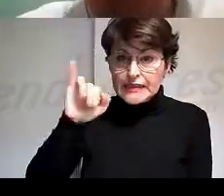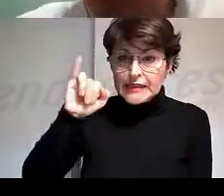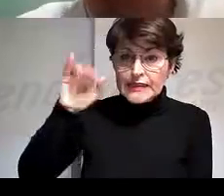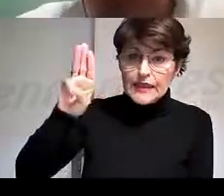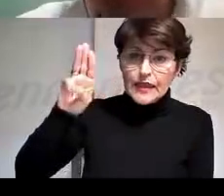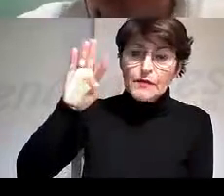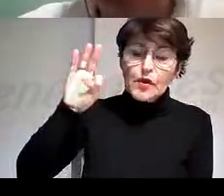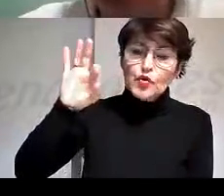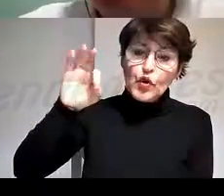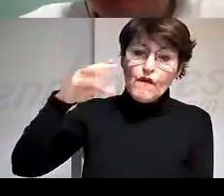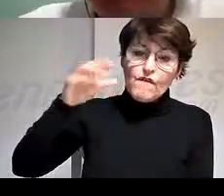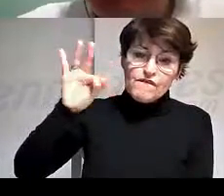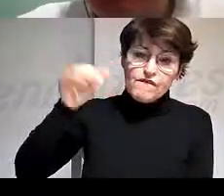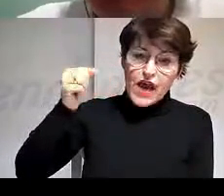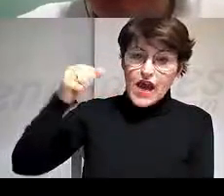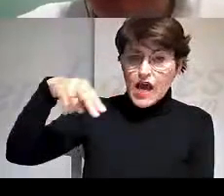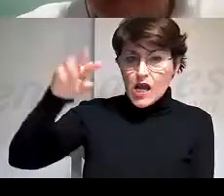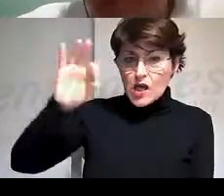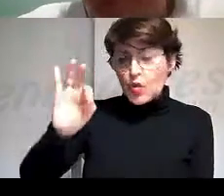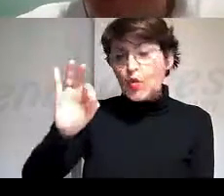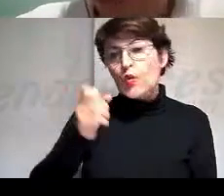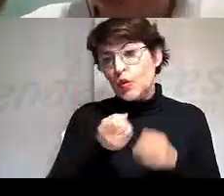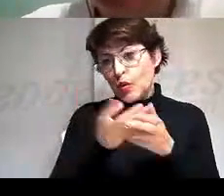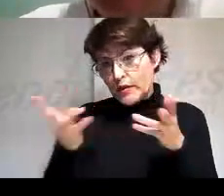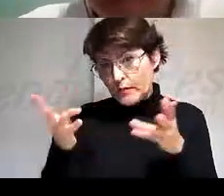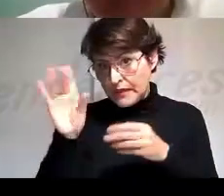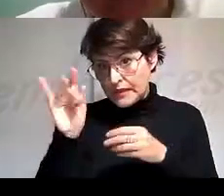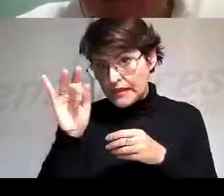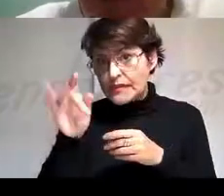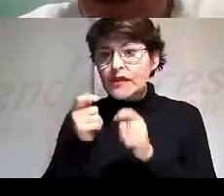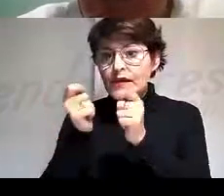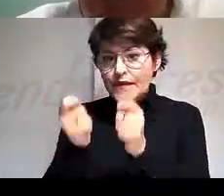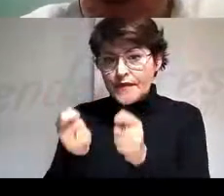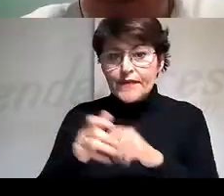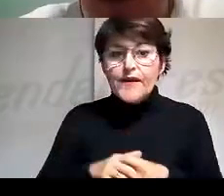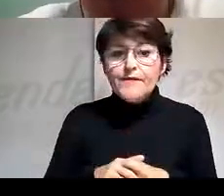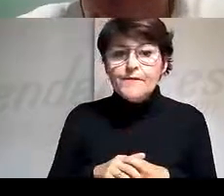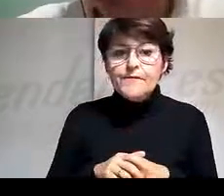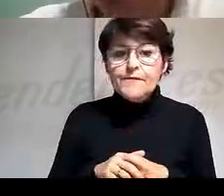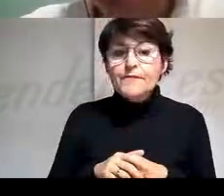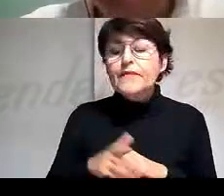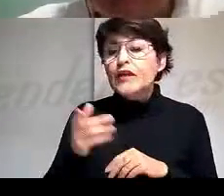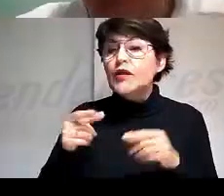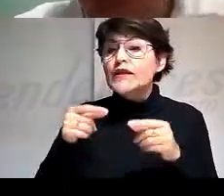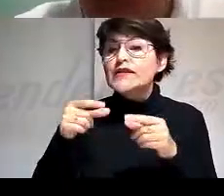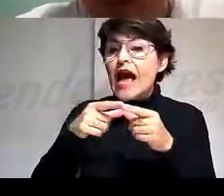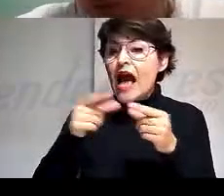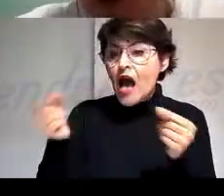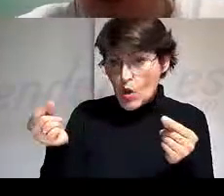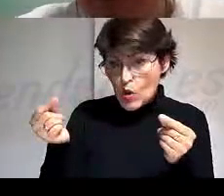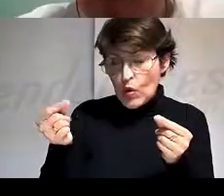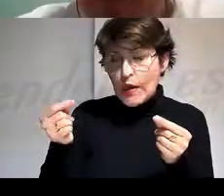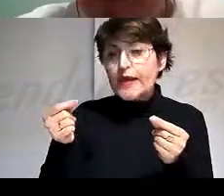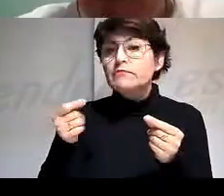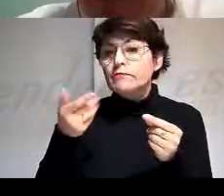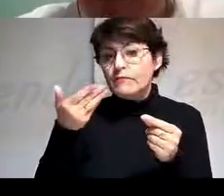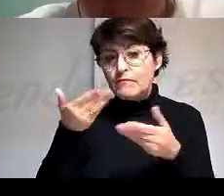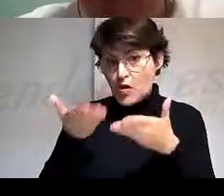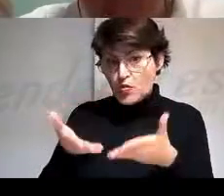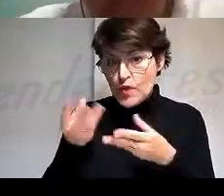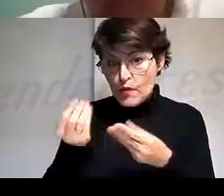demás sí. Por lo tanto, cualquier compuesto que tenga gel de aloe vera resulta súper interesante